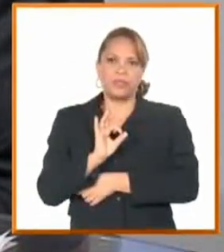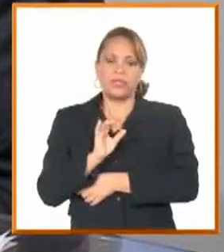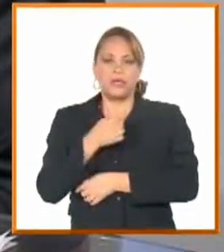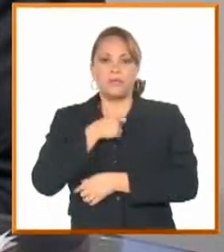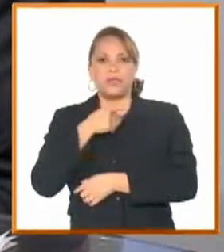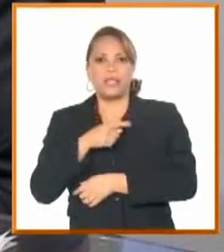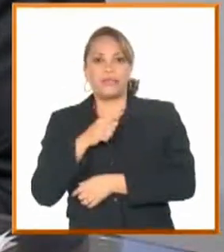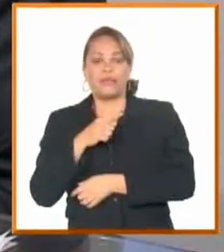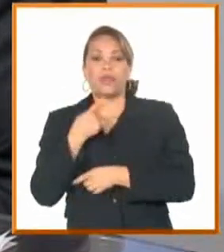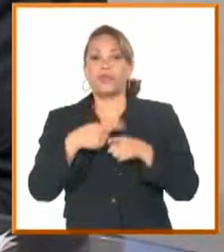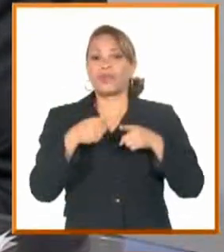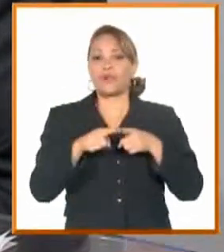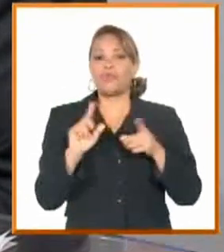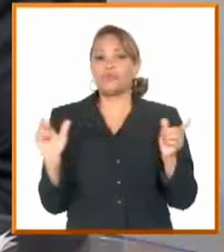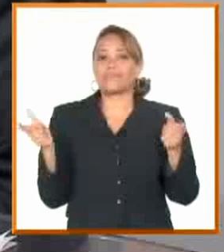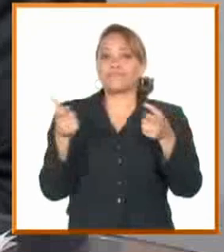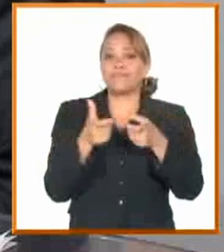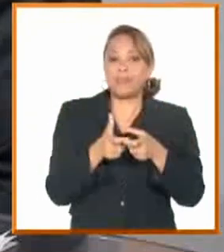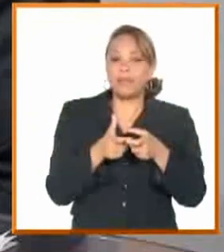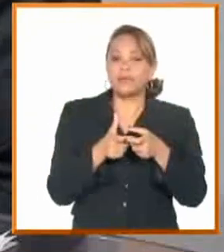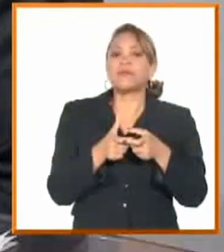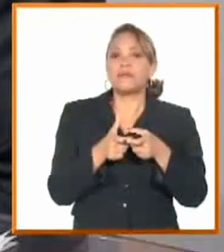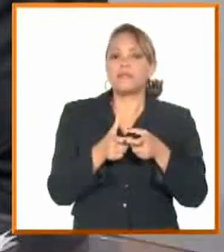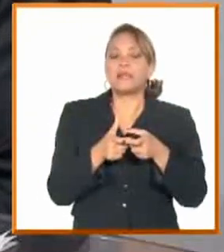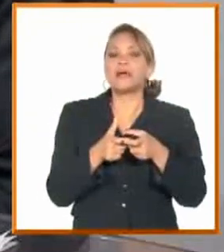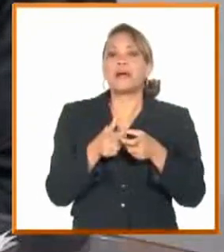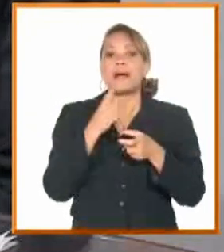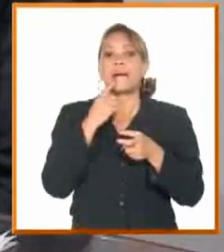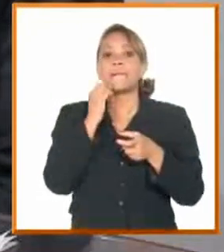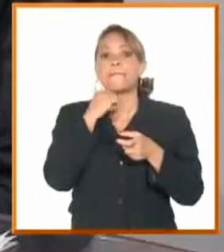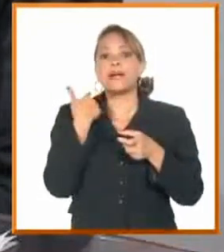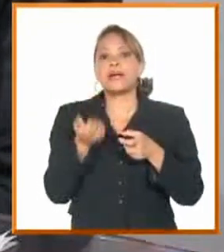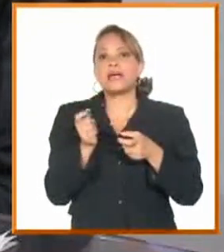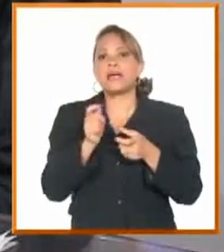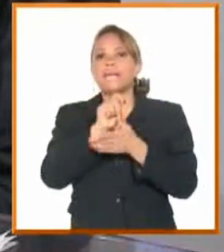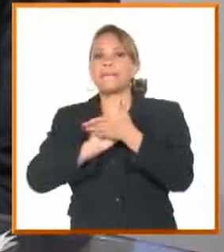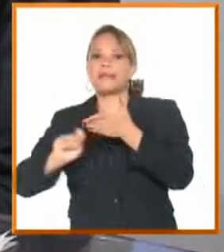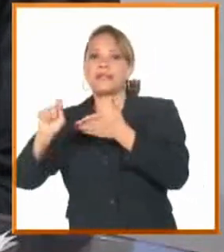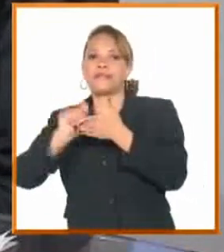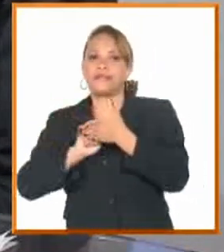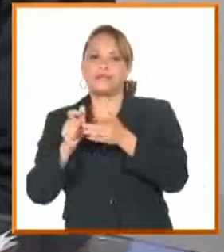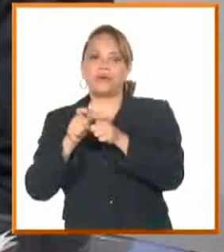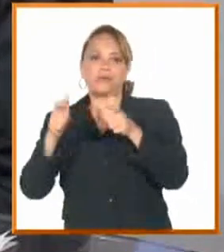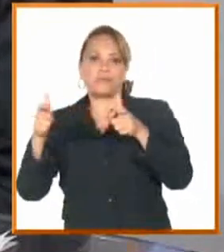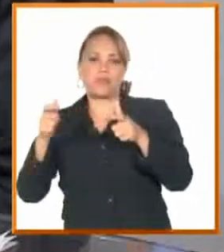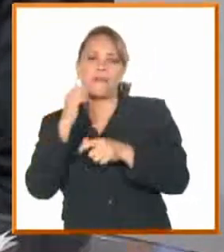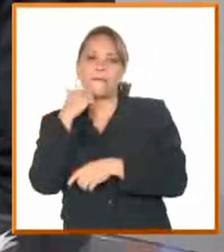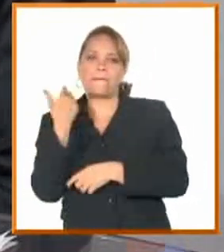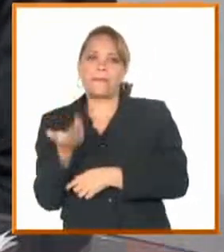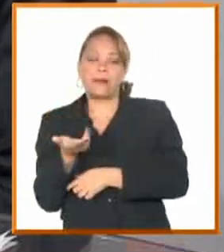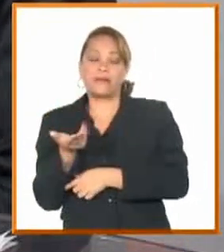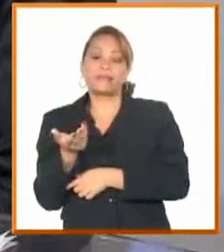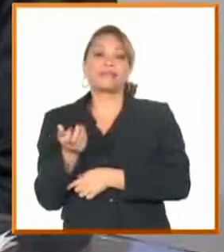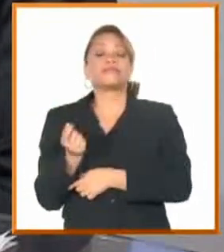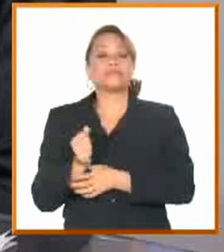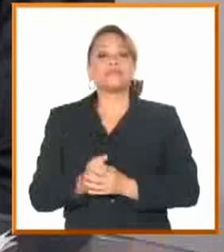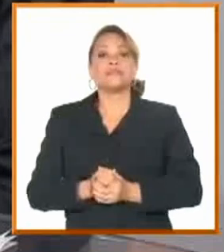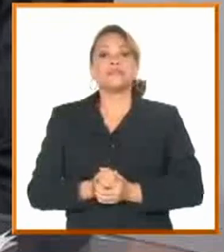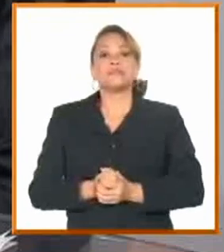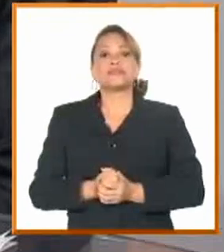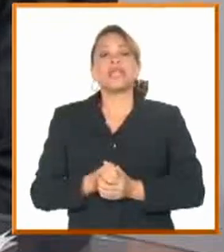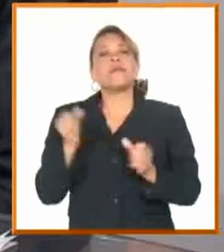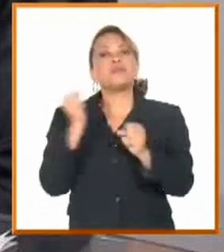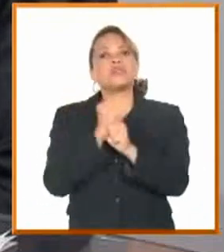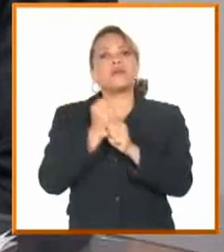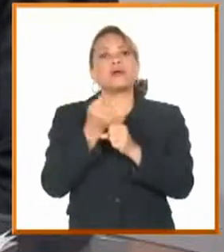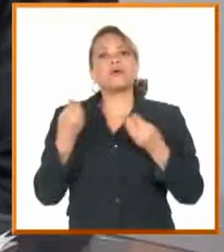recursos, más hay que planificar. Entonces, nosotros hemos hecho, también de conjunto con los organismos y con los territorios,